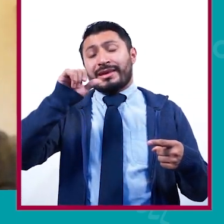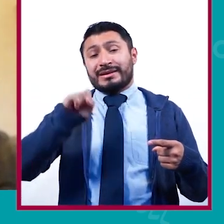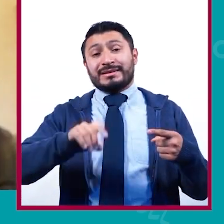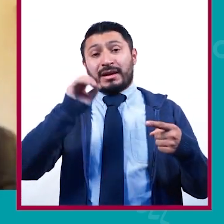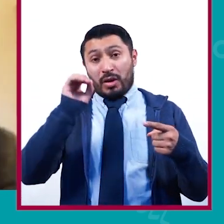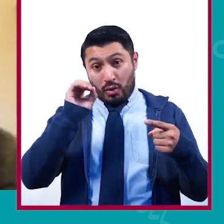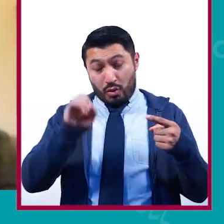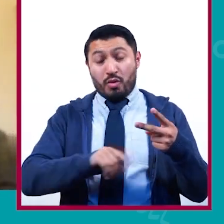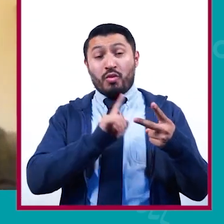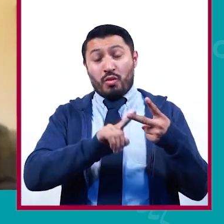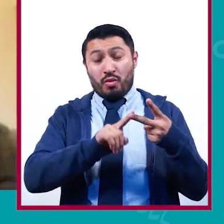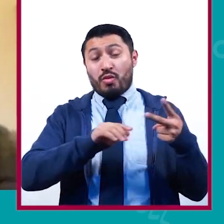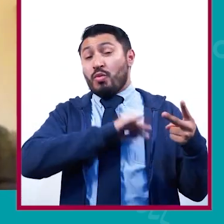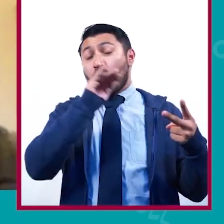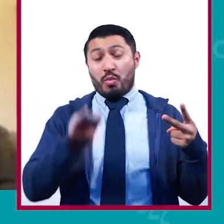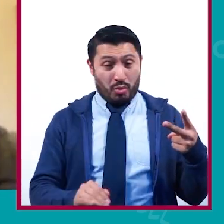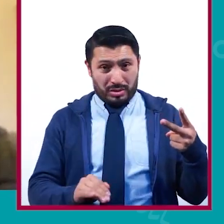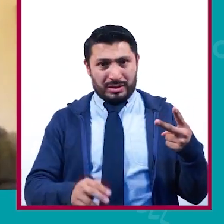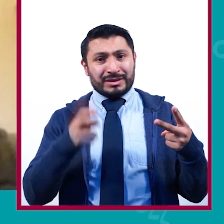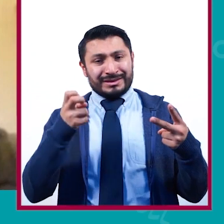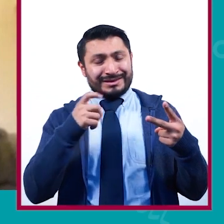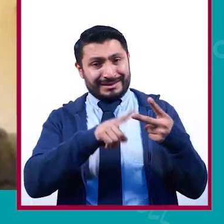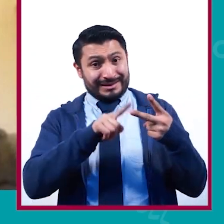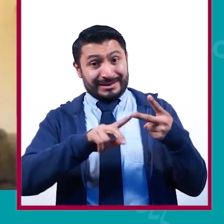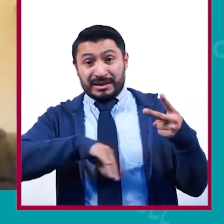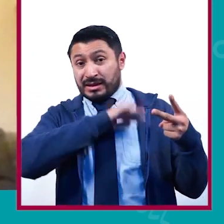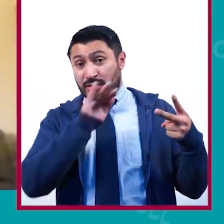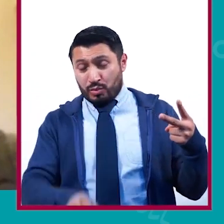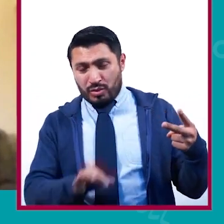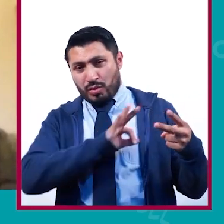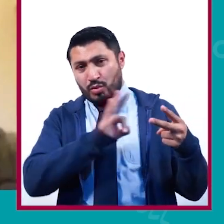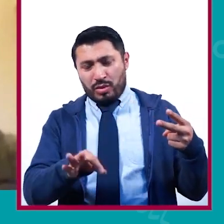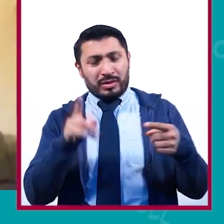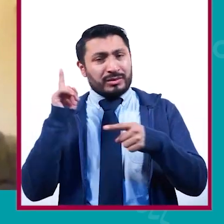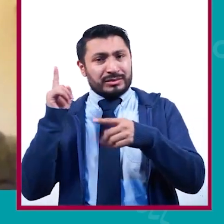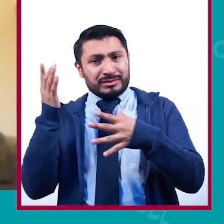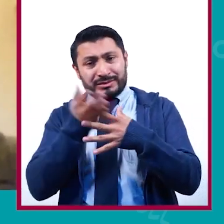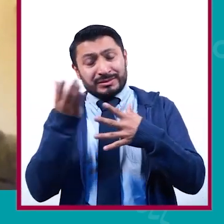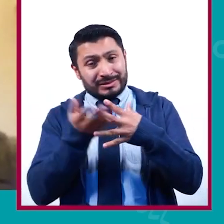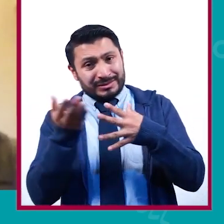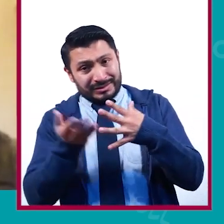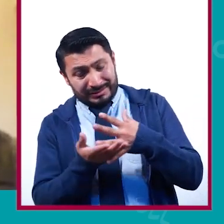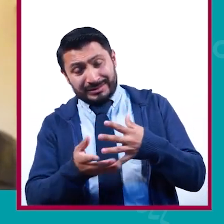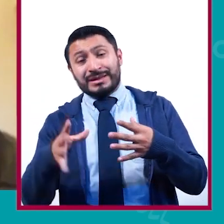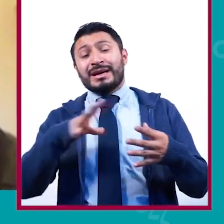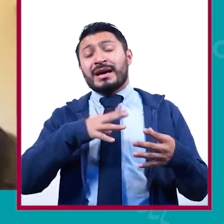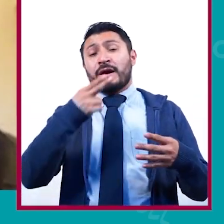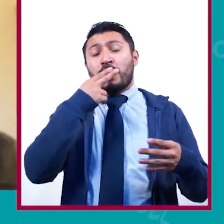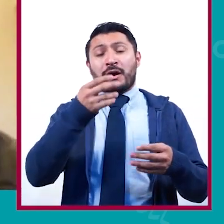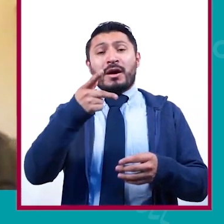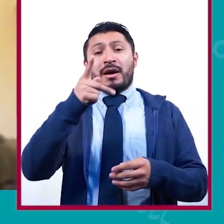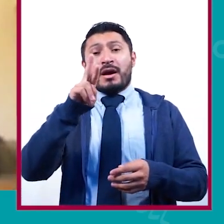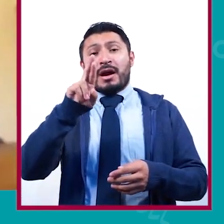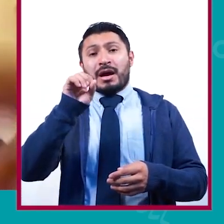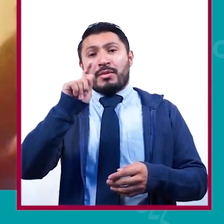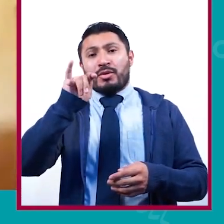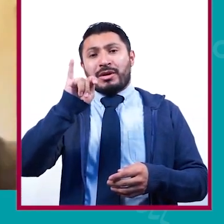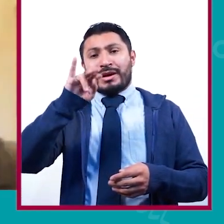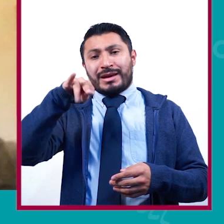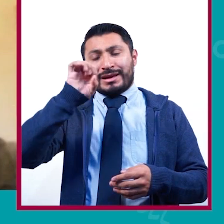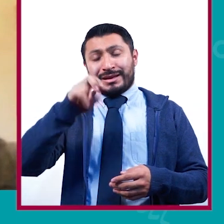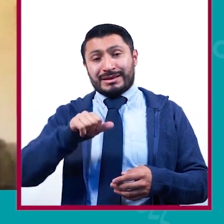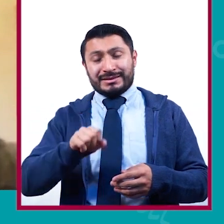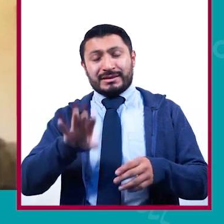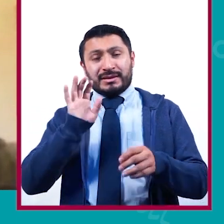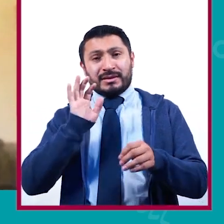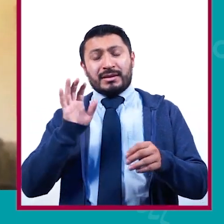y las vacunas muertas. Estas vacunas muertas se pueden distinguir en varios: aquellas que utilizan únicamente proteínas que cubren a los